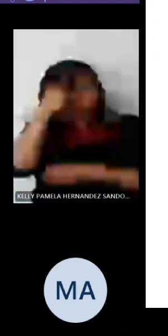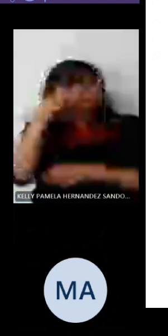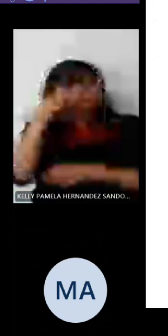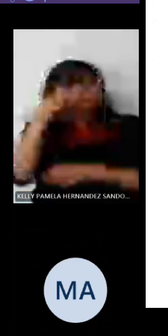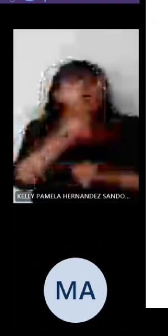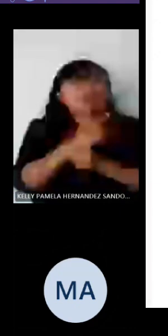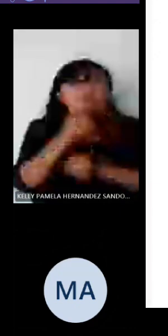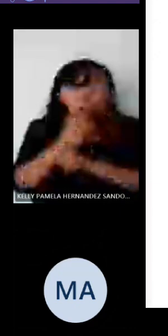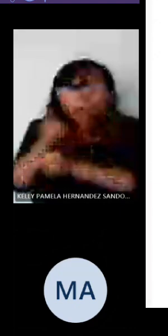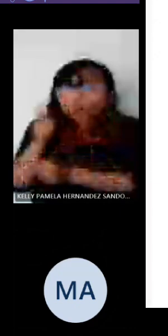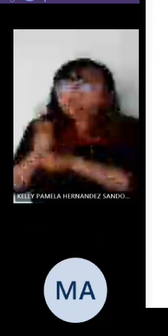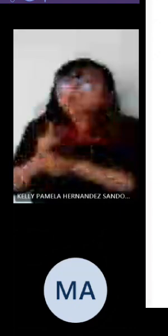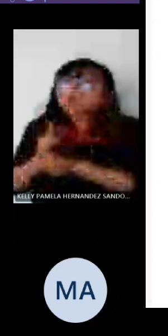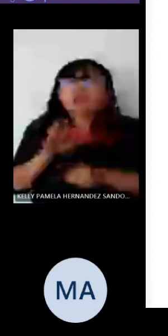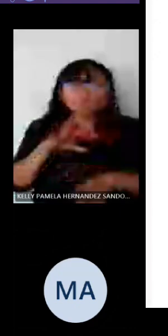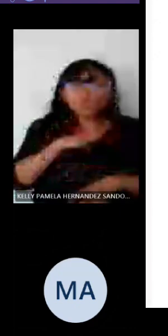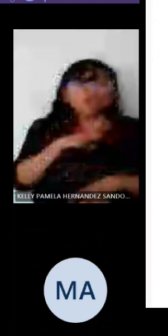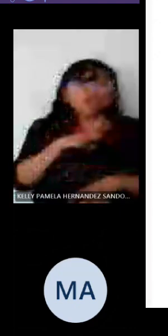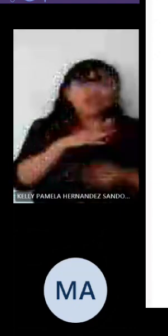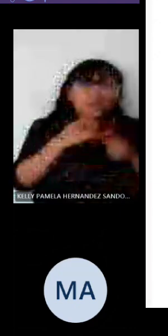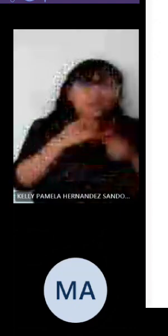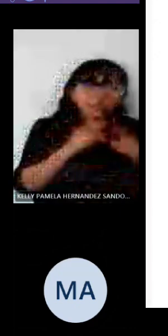estas mutaciones que todavía no podemos